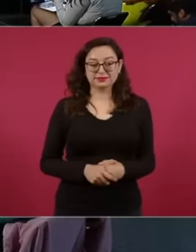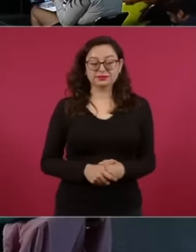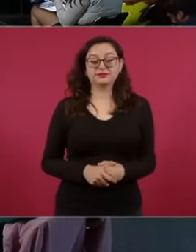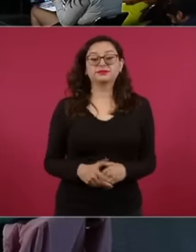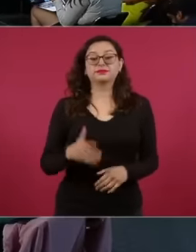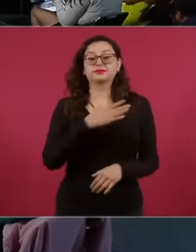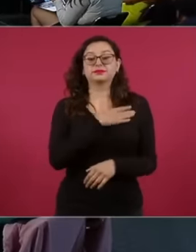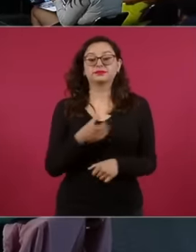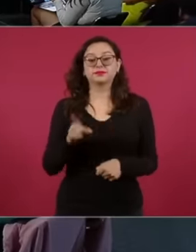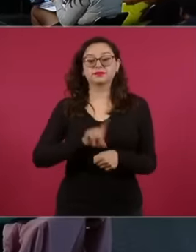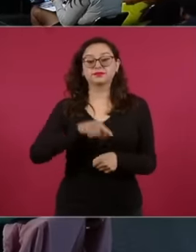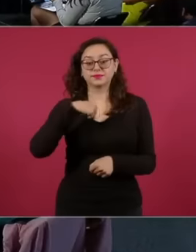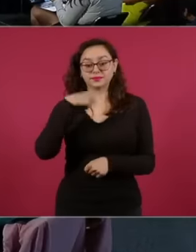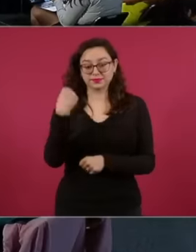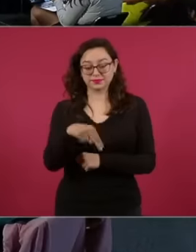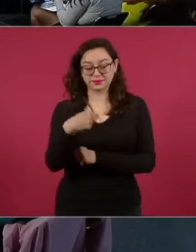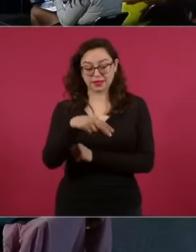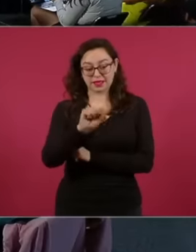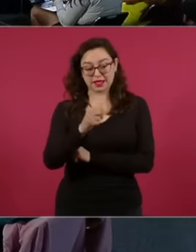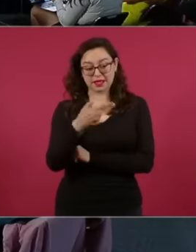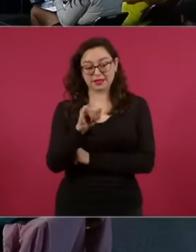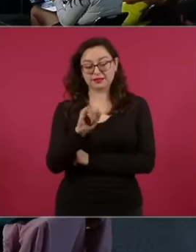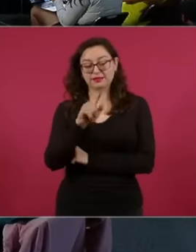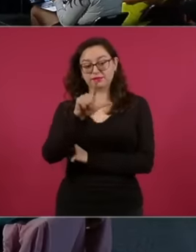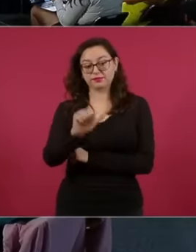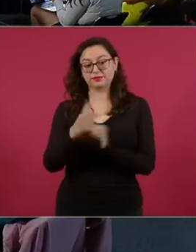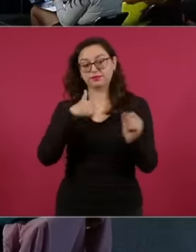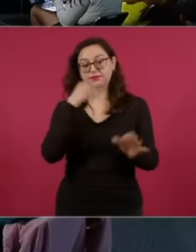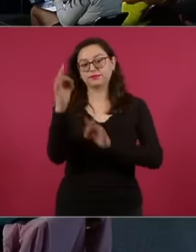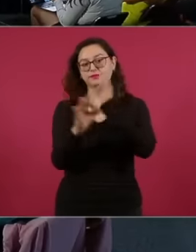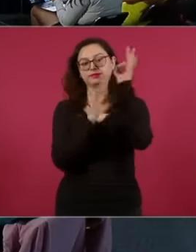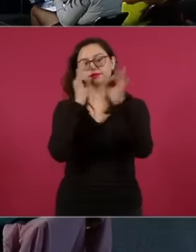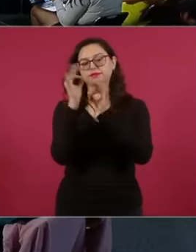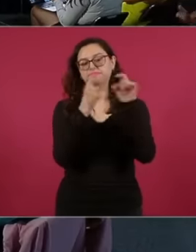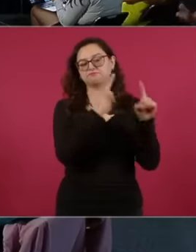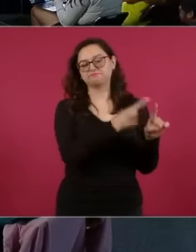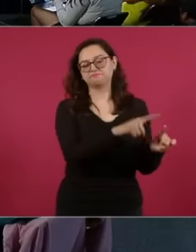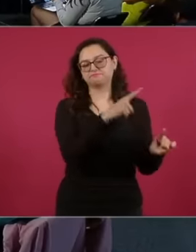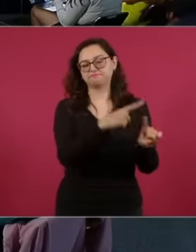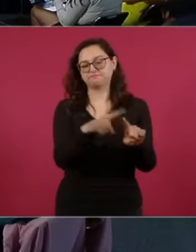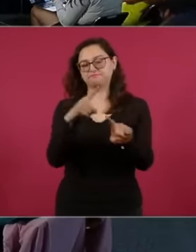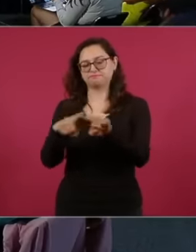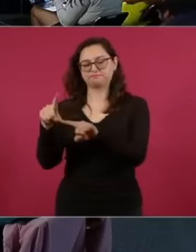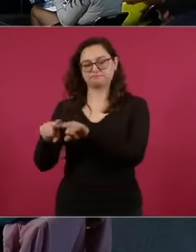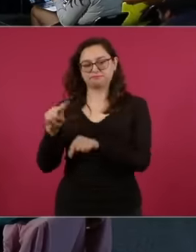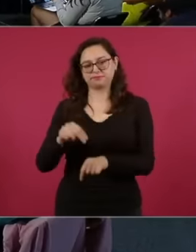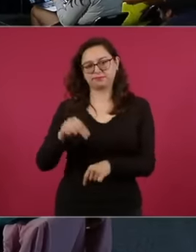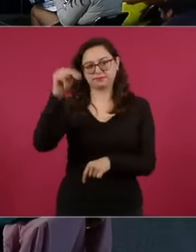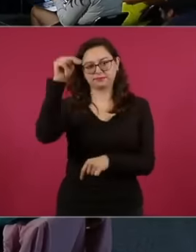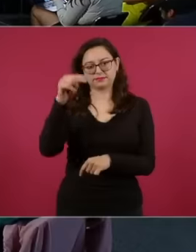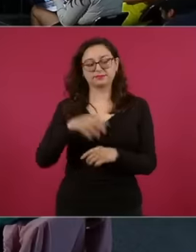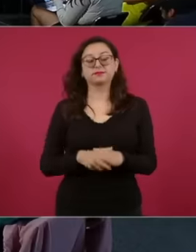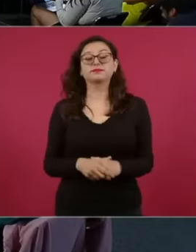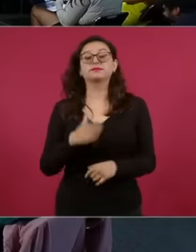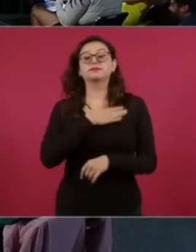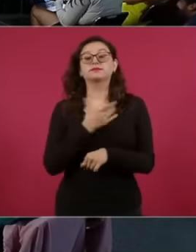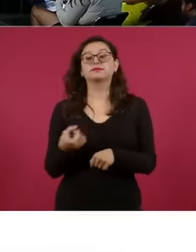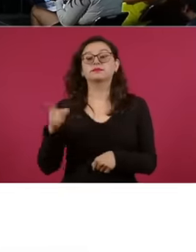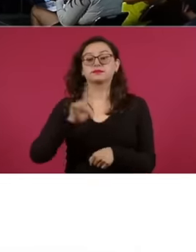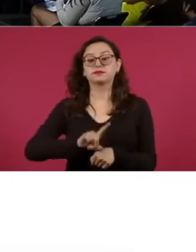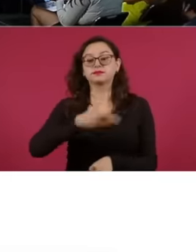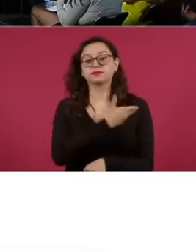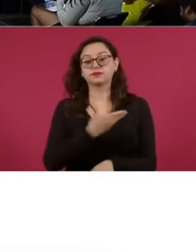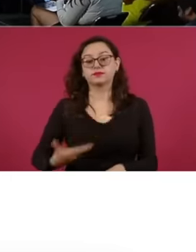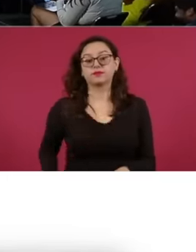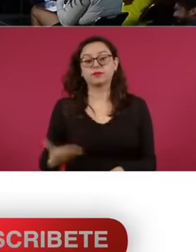Buenos días, Shaila Rosagel, corresponsal de Grupo Gili, El Imparcial de Sonora, La Crónica de Mexicali y Frontera de Tijuana. Buenos días, presidente. Buenos días